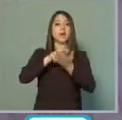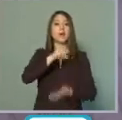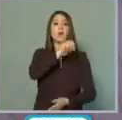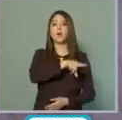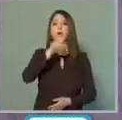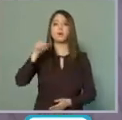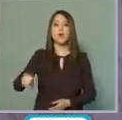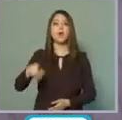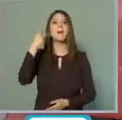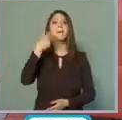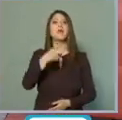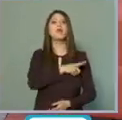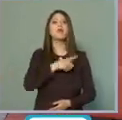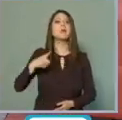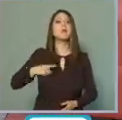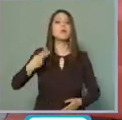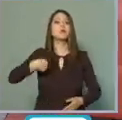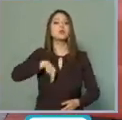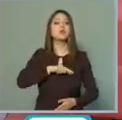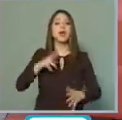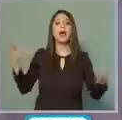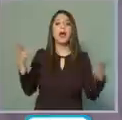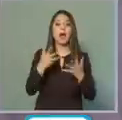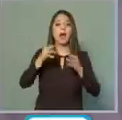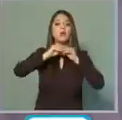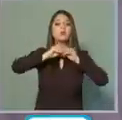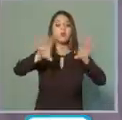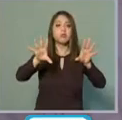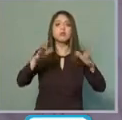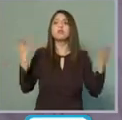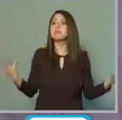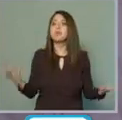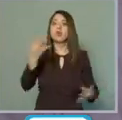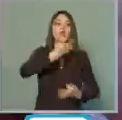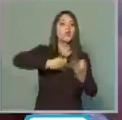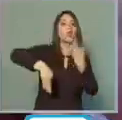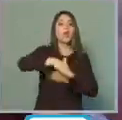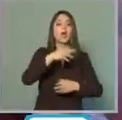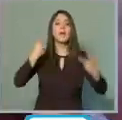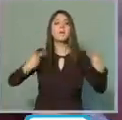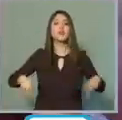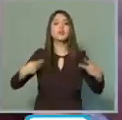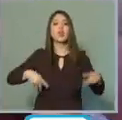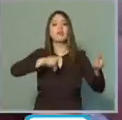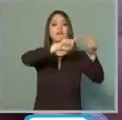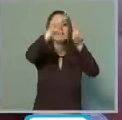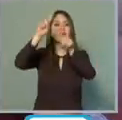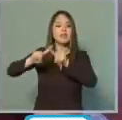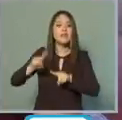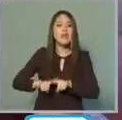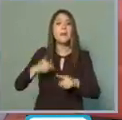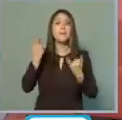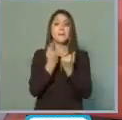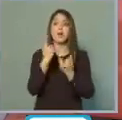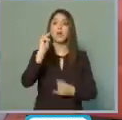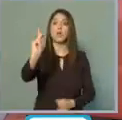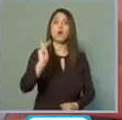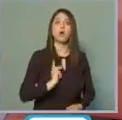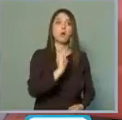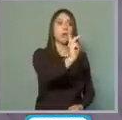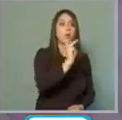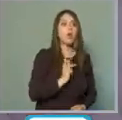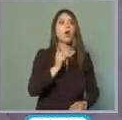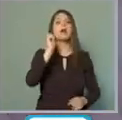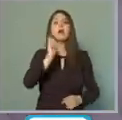en este programa. Fíjate, todos somos diferentes. Claro. Entonces, eso de estandarizarnos, todos tendríamos que